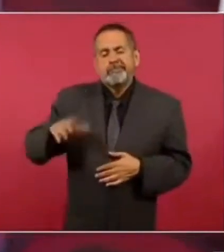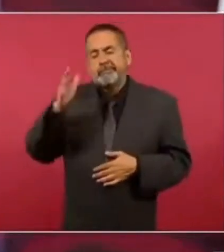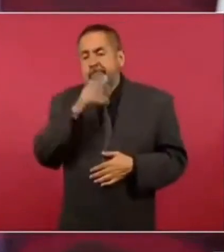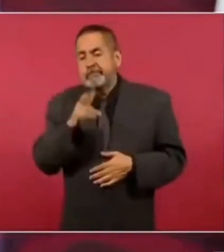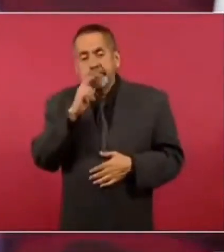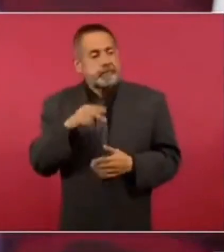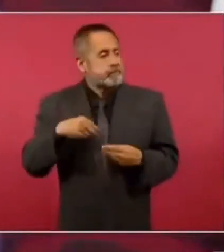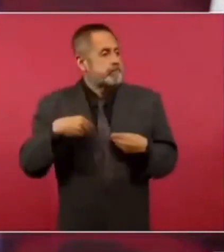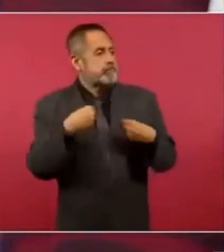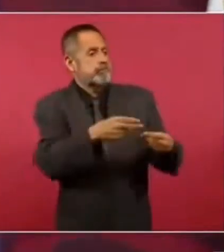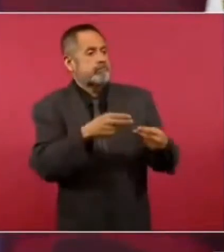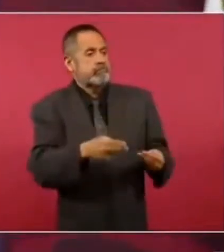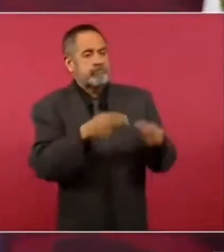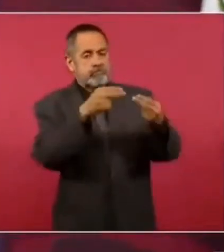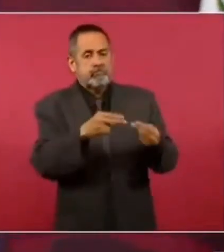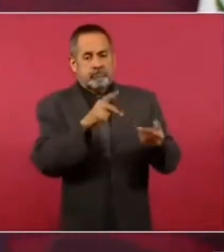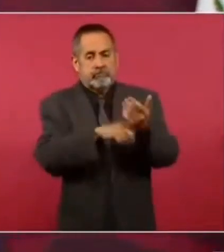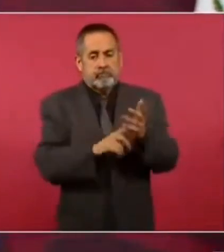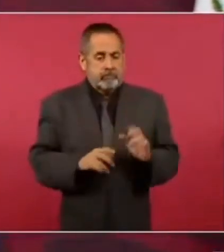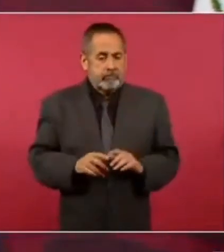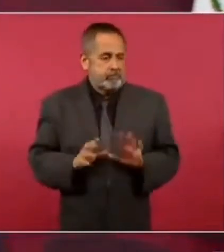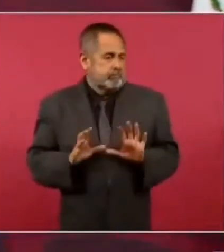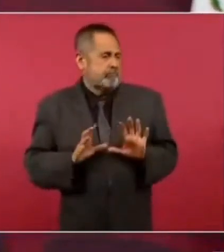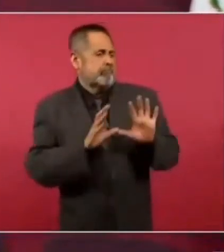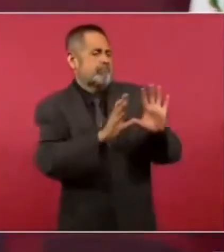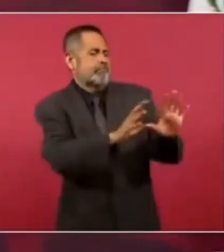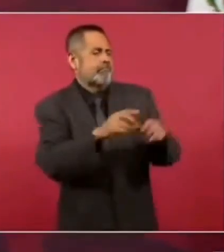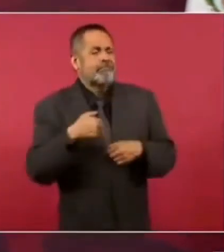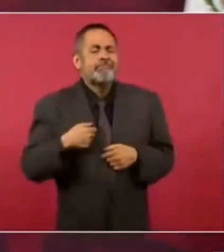o el manejo exclusivo